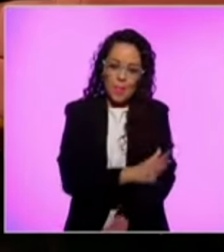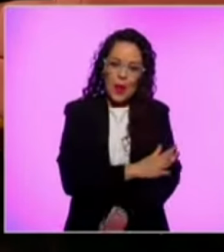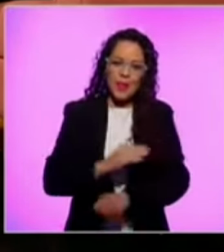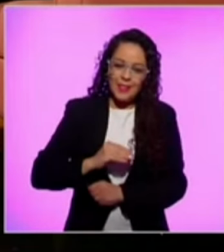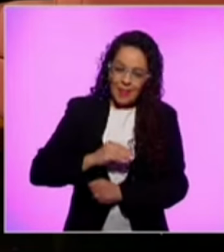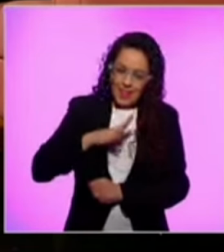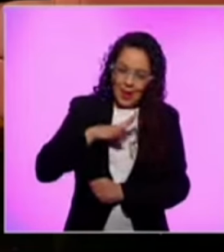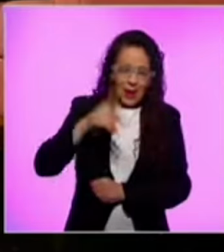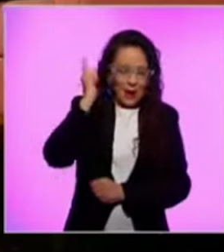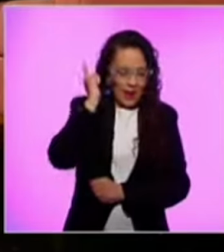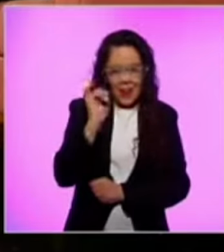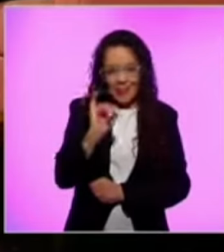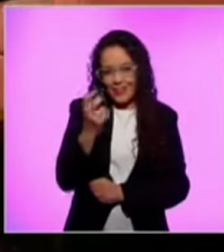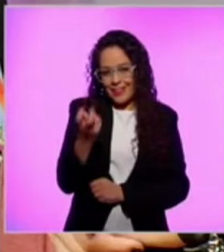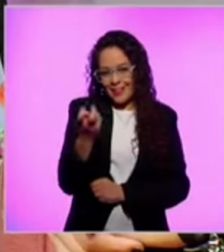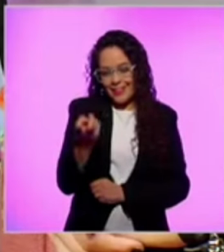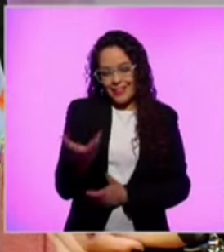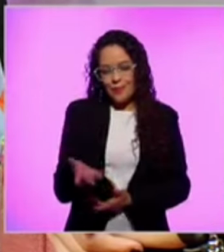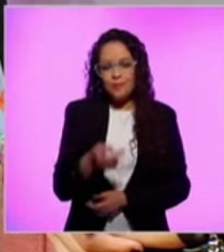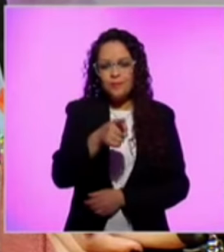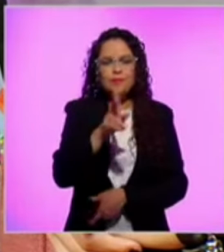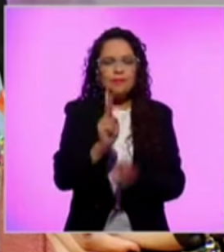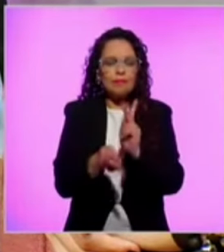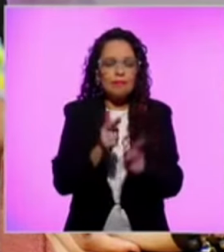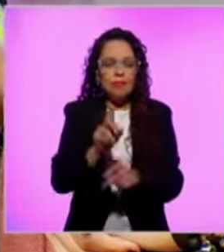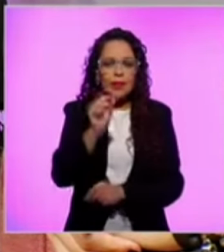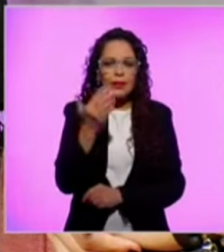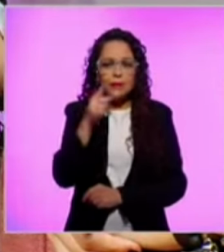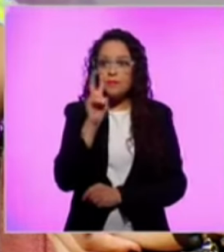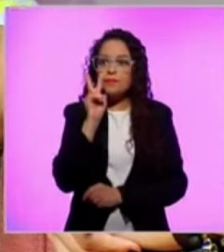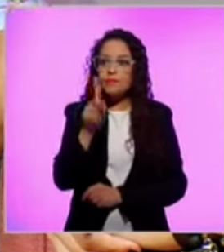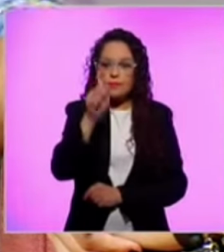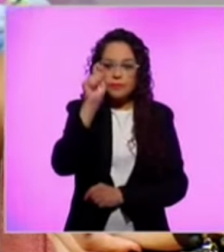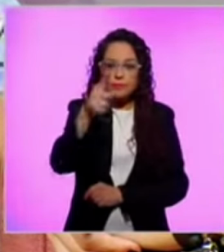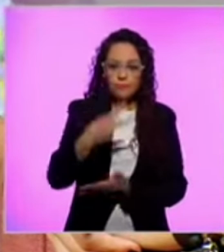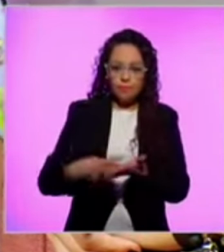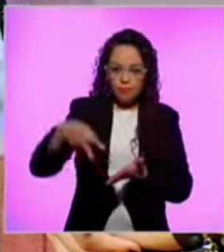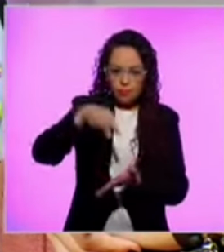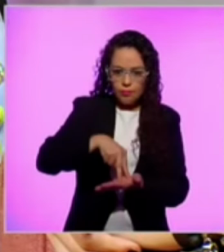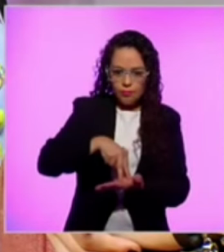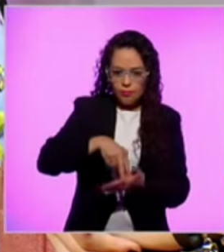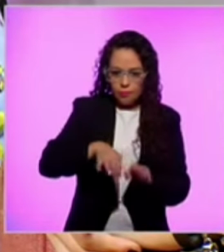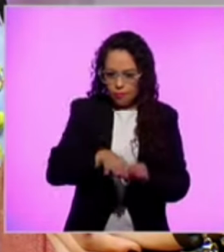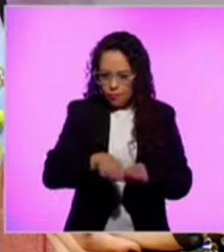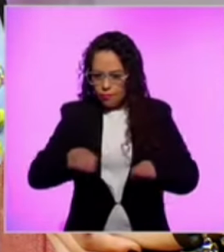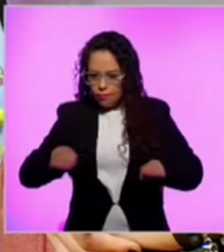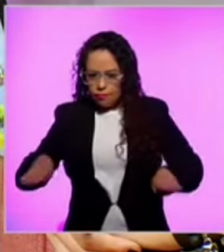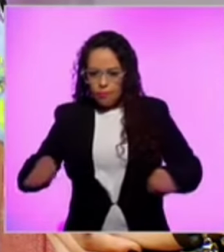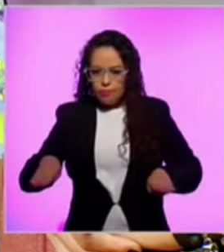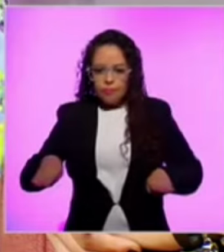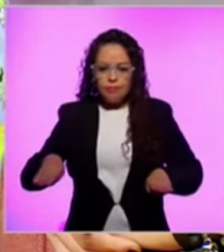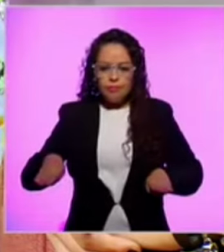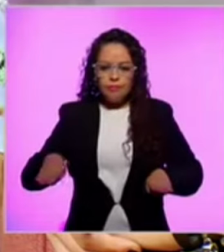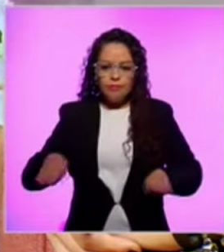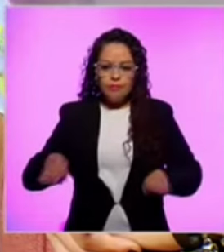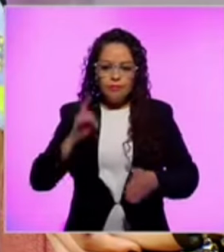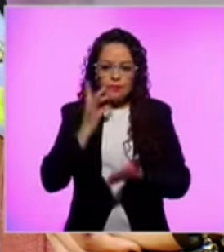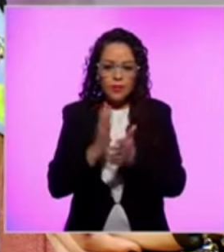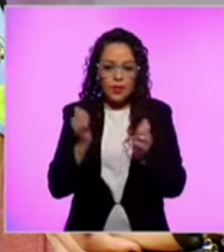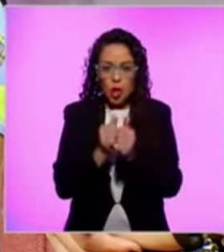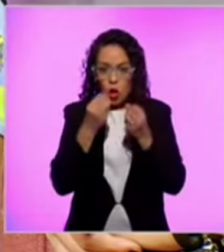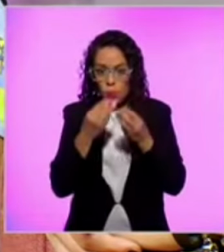Completamente emoción. Oye, Mildred, también platícanos un poco, bueno, te vimos ahí en el escenario, en este performance, no solo que tiene que ver con la música,